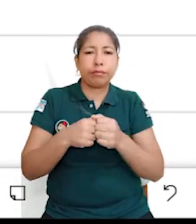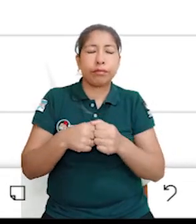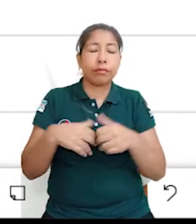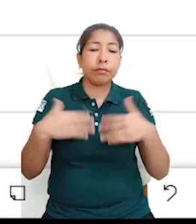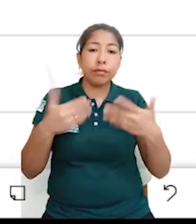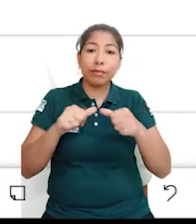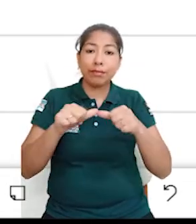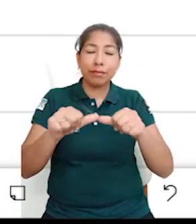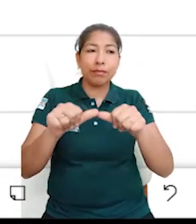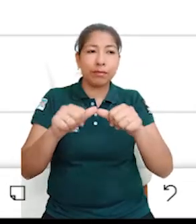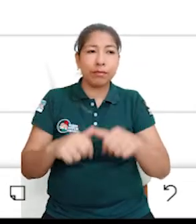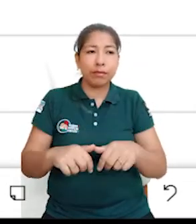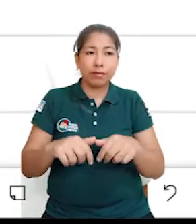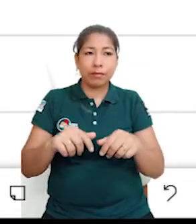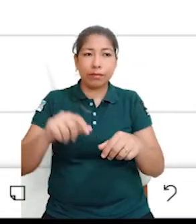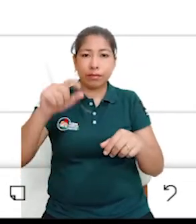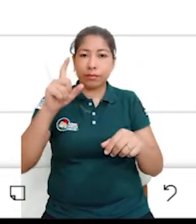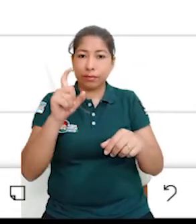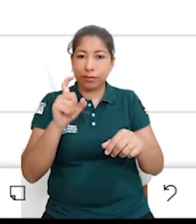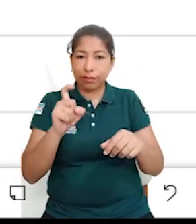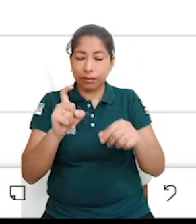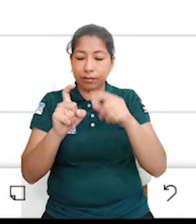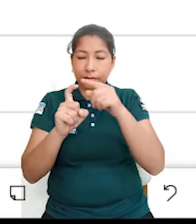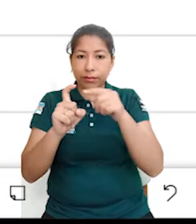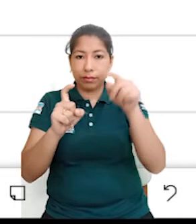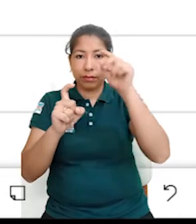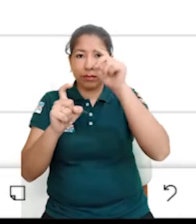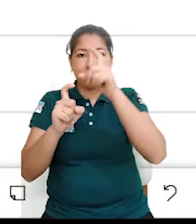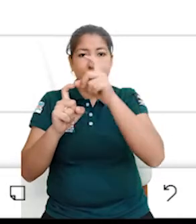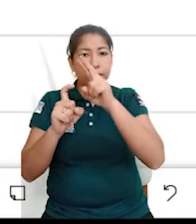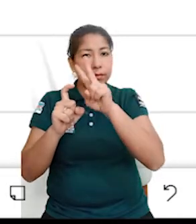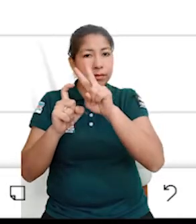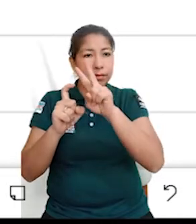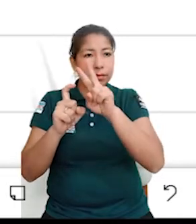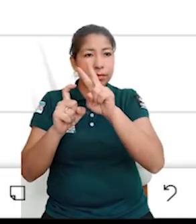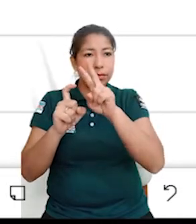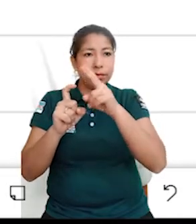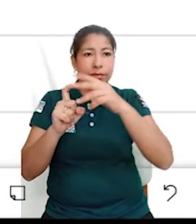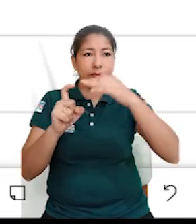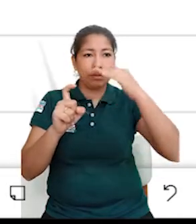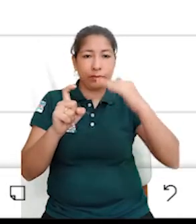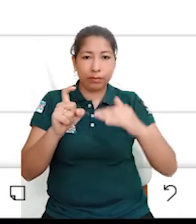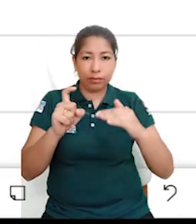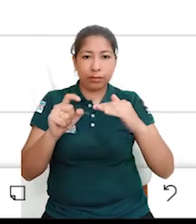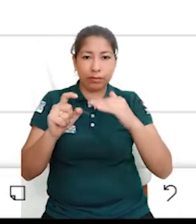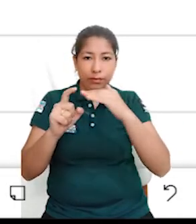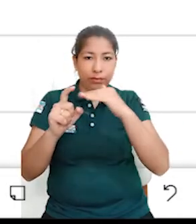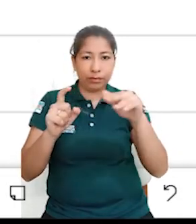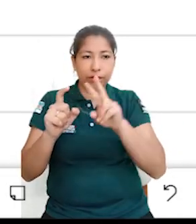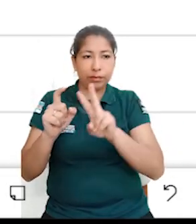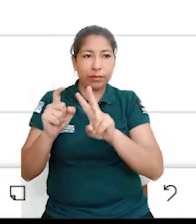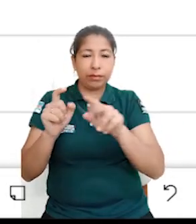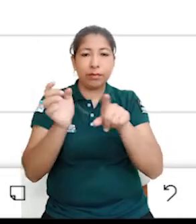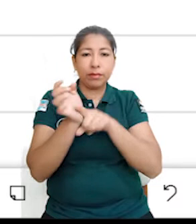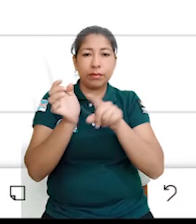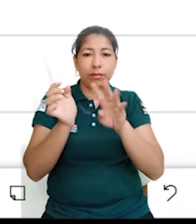Entonces tenemos x al cuadrado sobre 25 menos 4x. Y